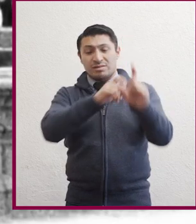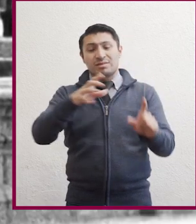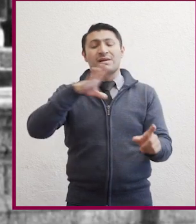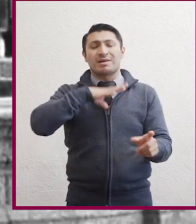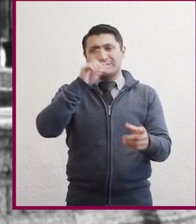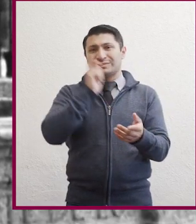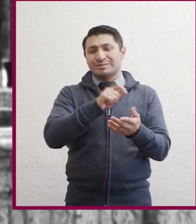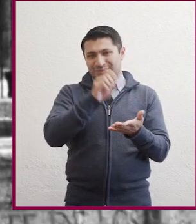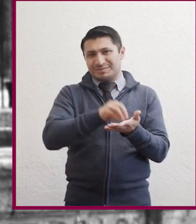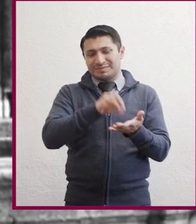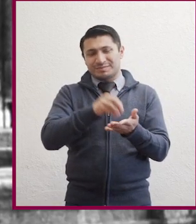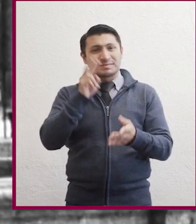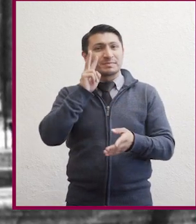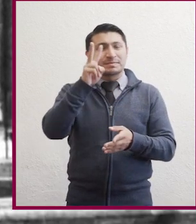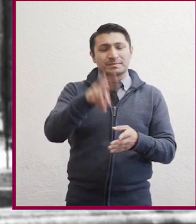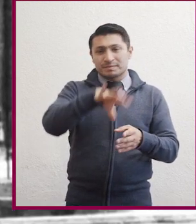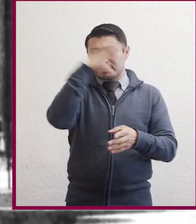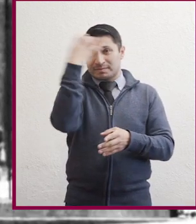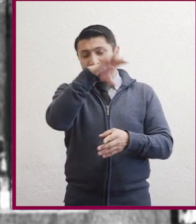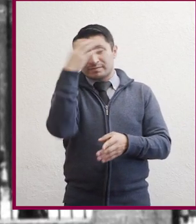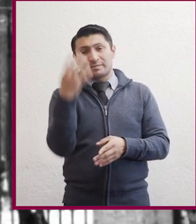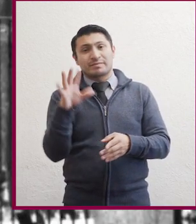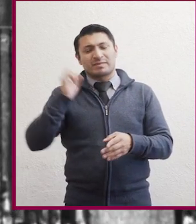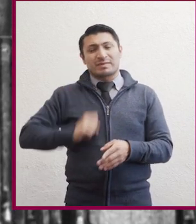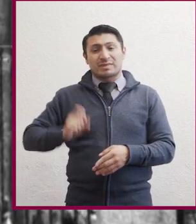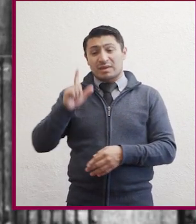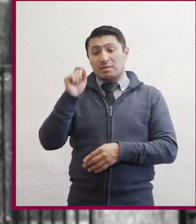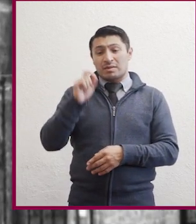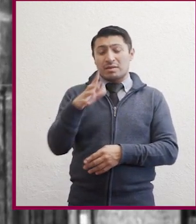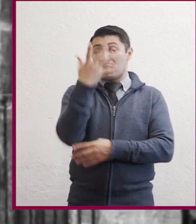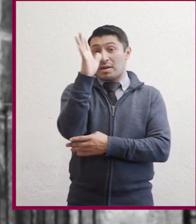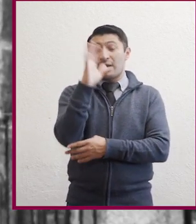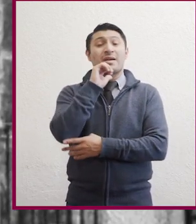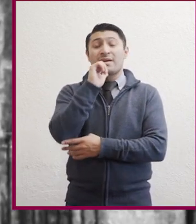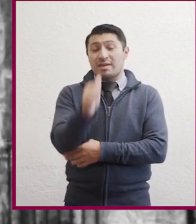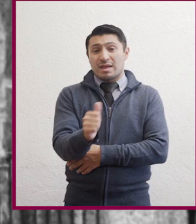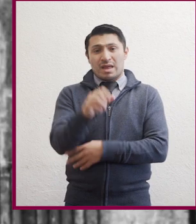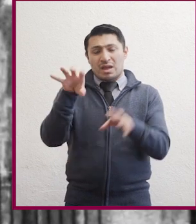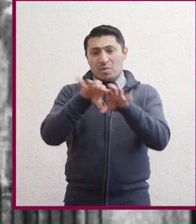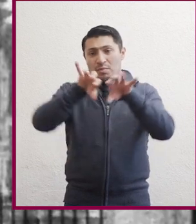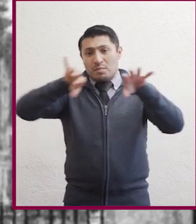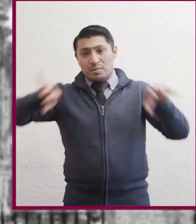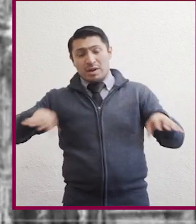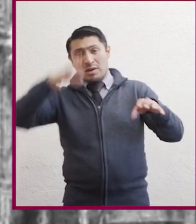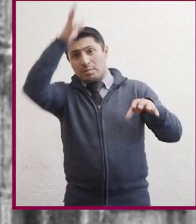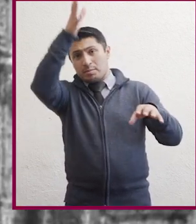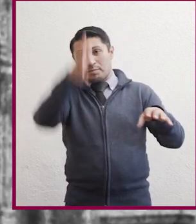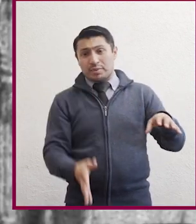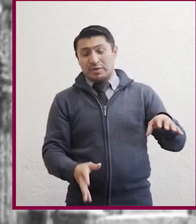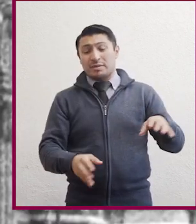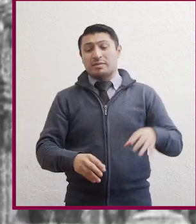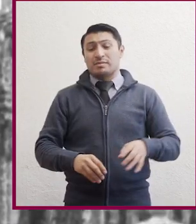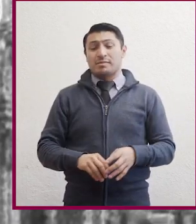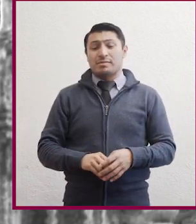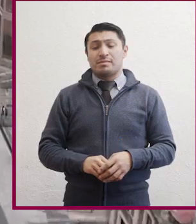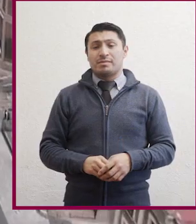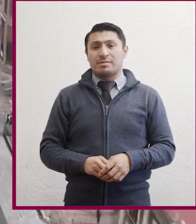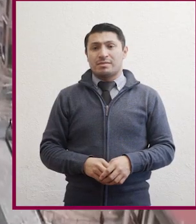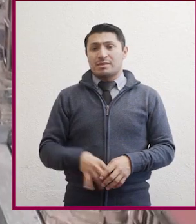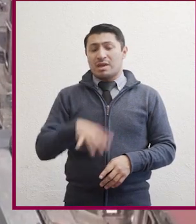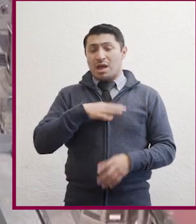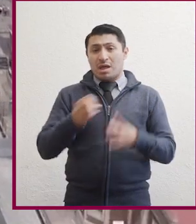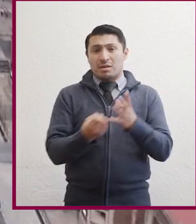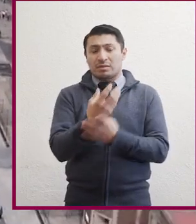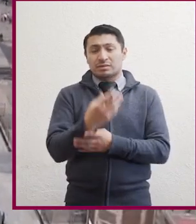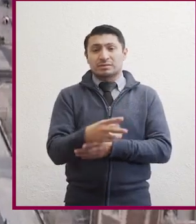todavía aparece en una toma de mediados del siglo XX, ya sin árboles y separada del atrio por una reja.